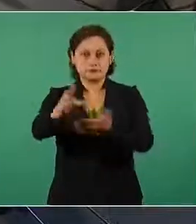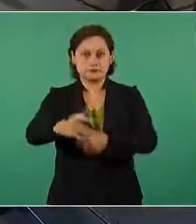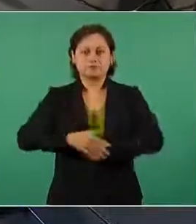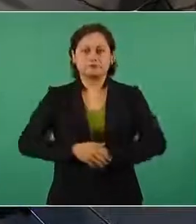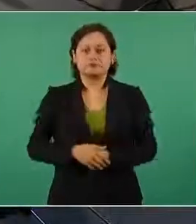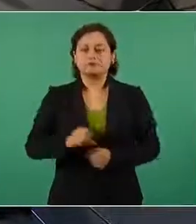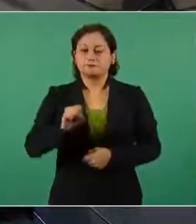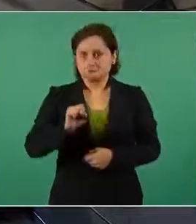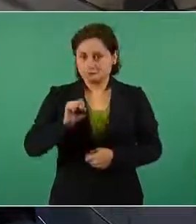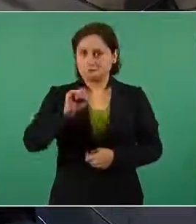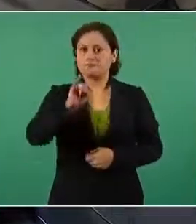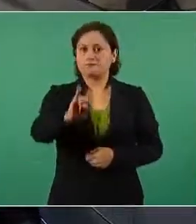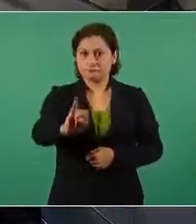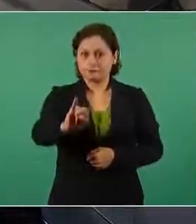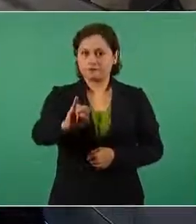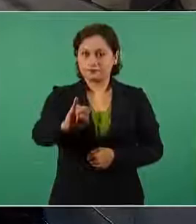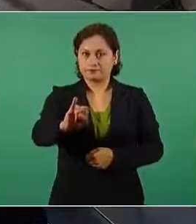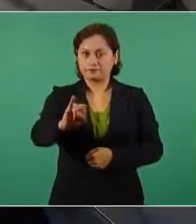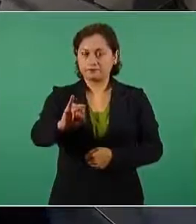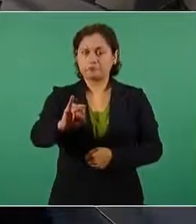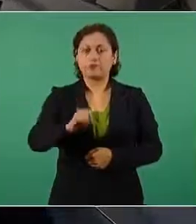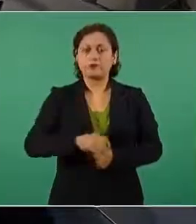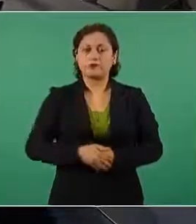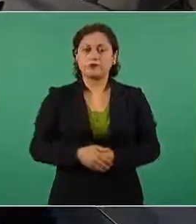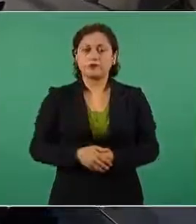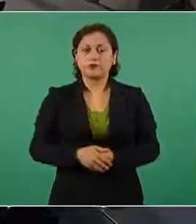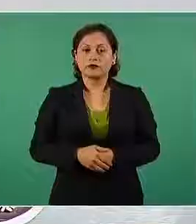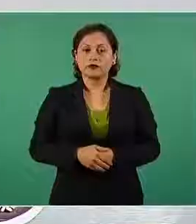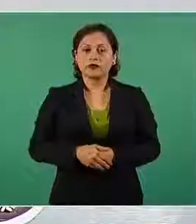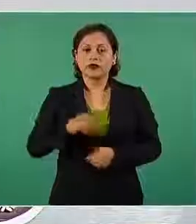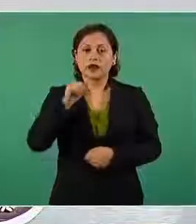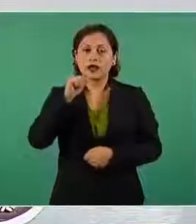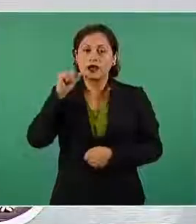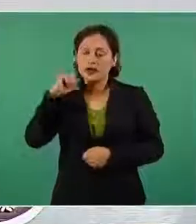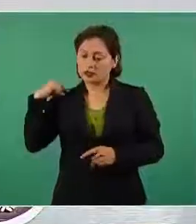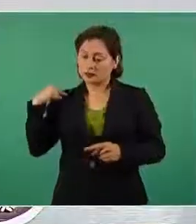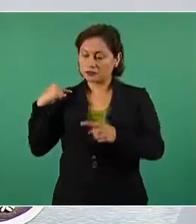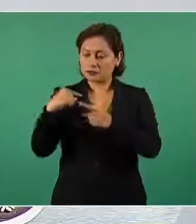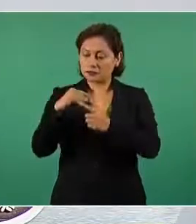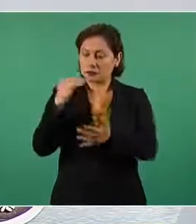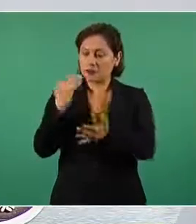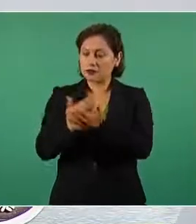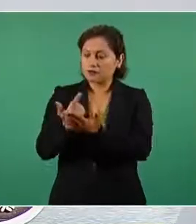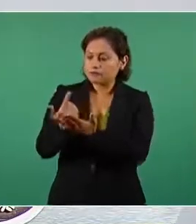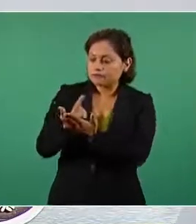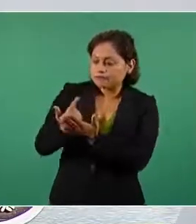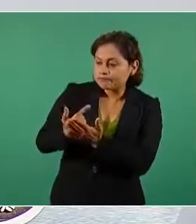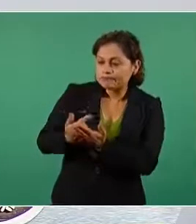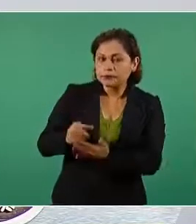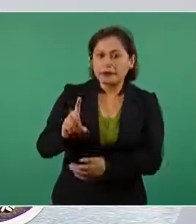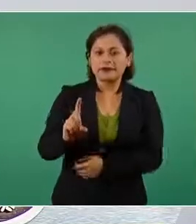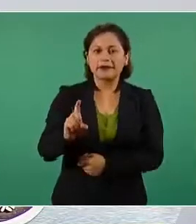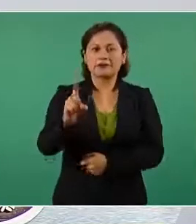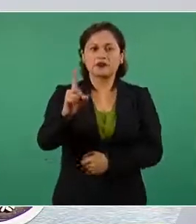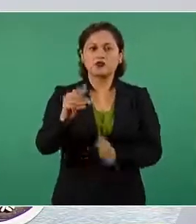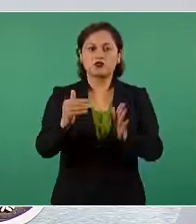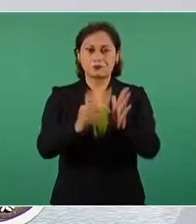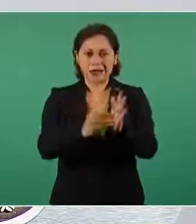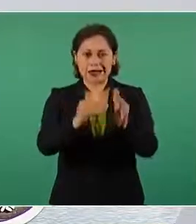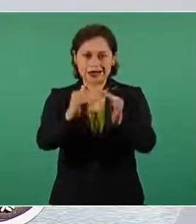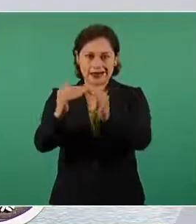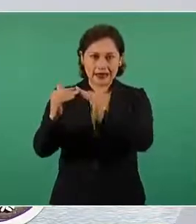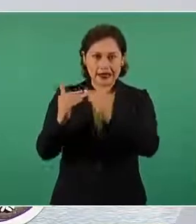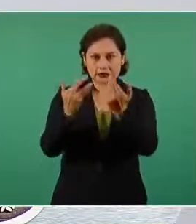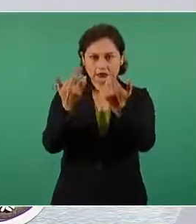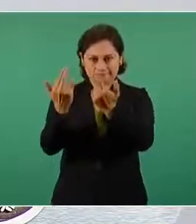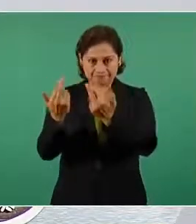en efecto, hay un corte. El más reciente es de 31 mil viviendas afectadas.